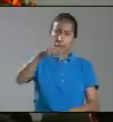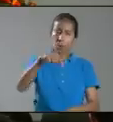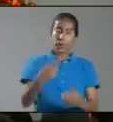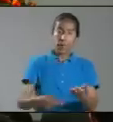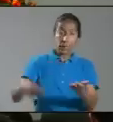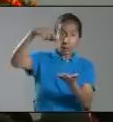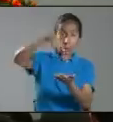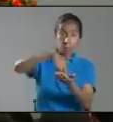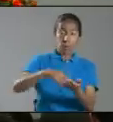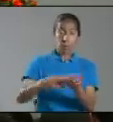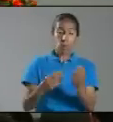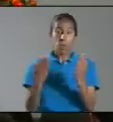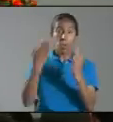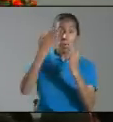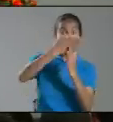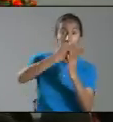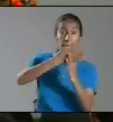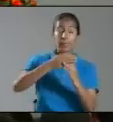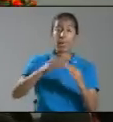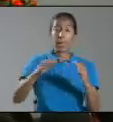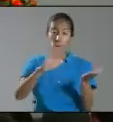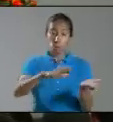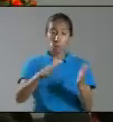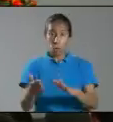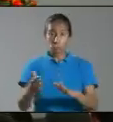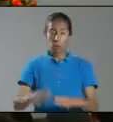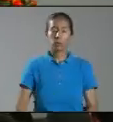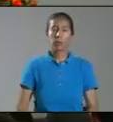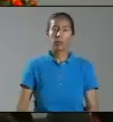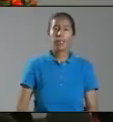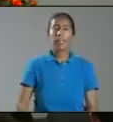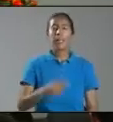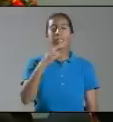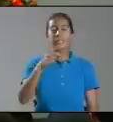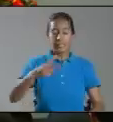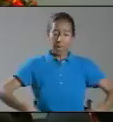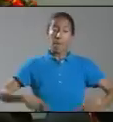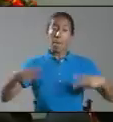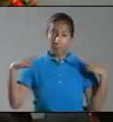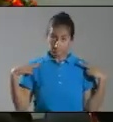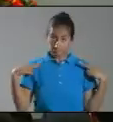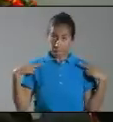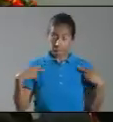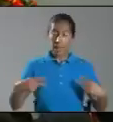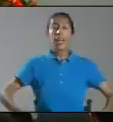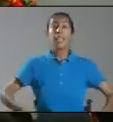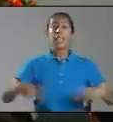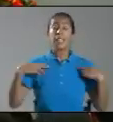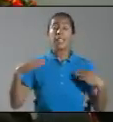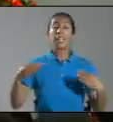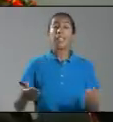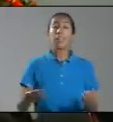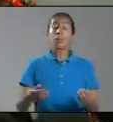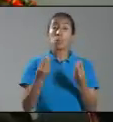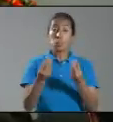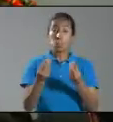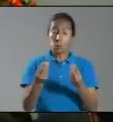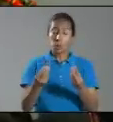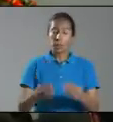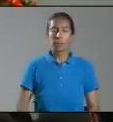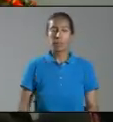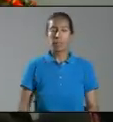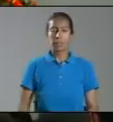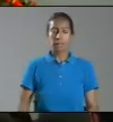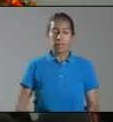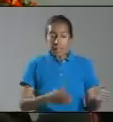Pero volvamos al punto. Entonces, vida y vidas, vida y vidas, camino,